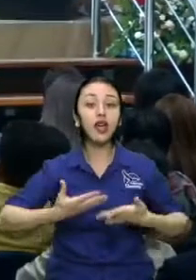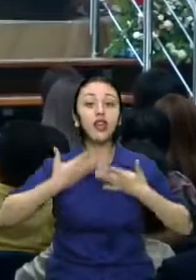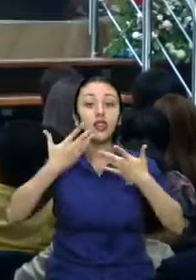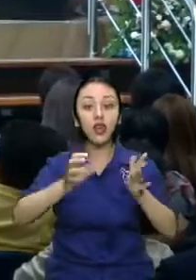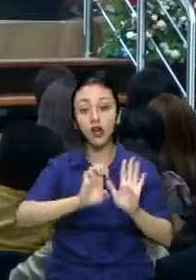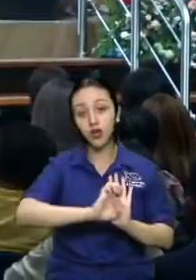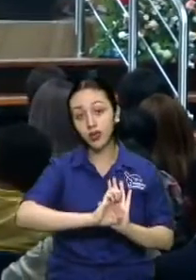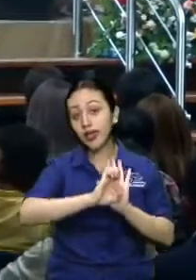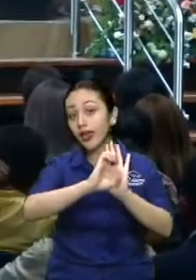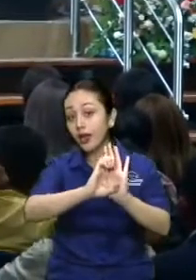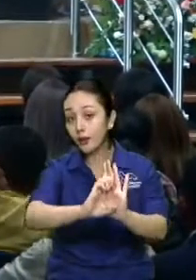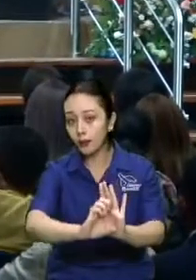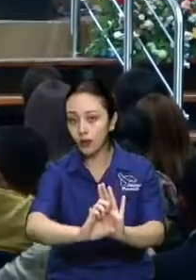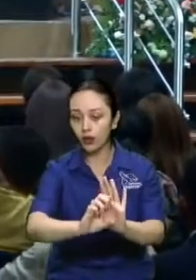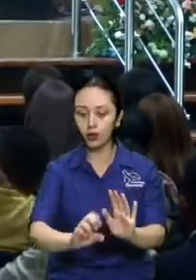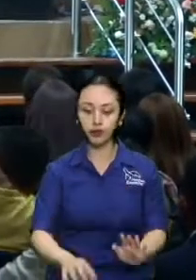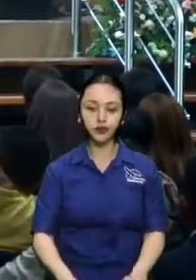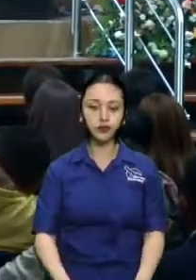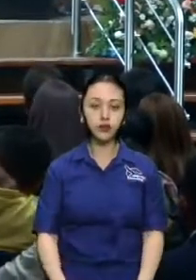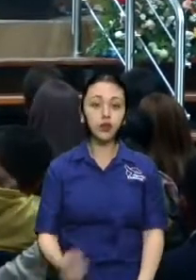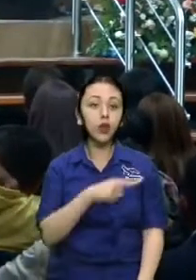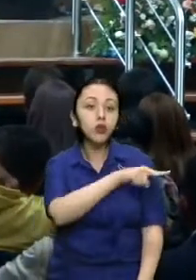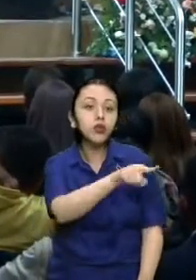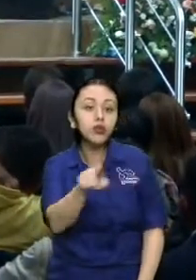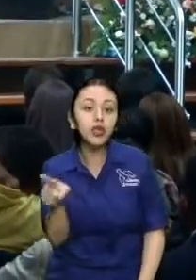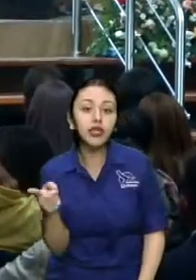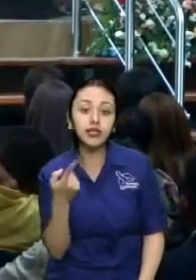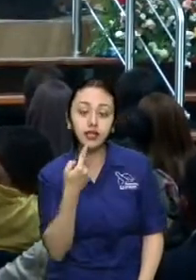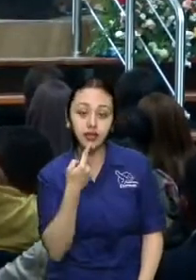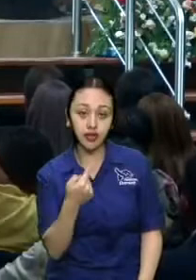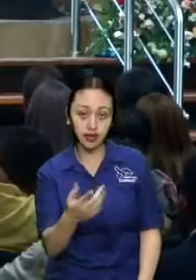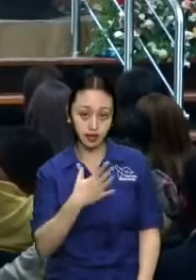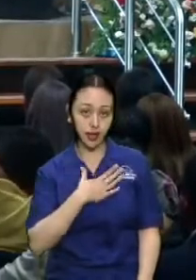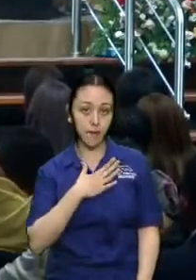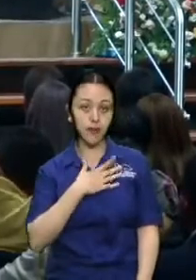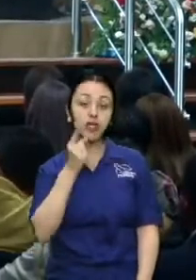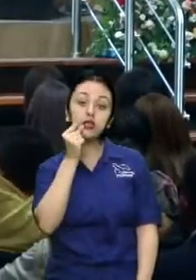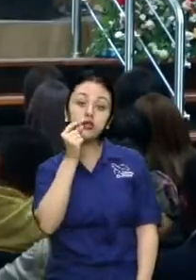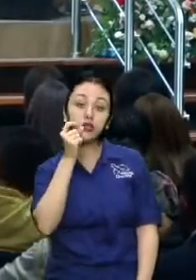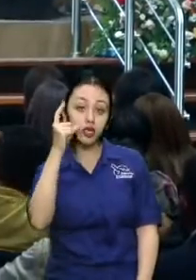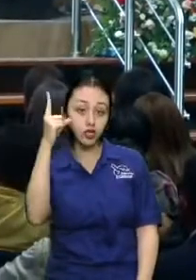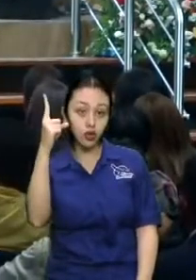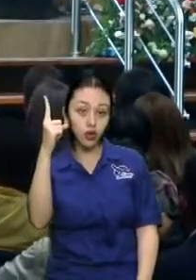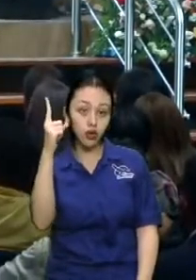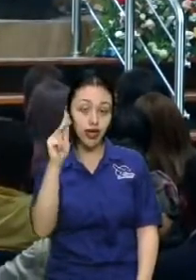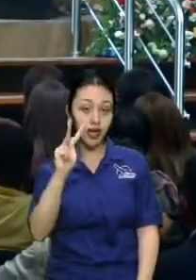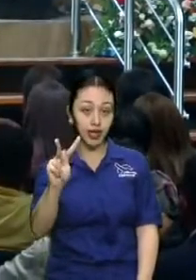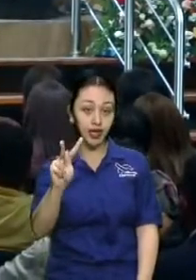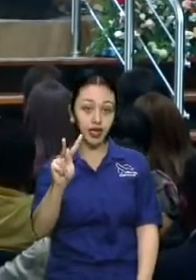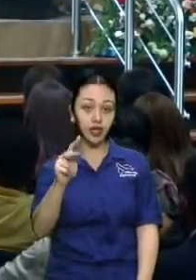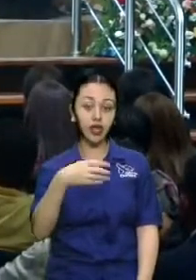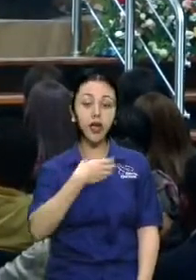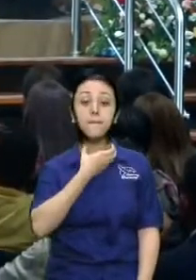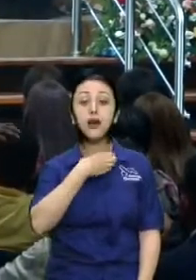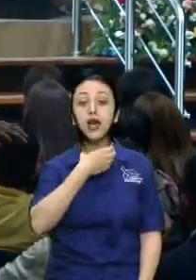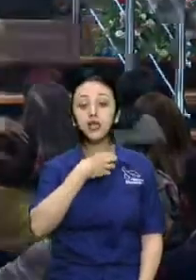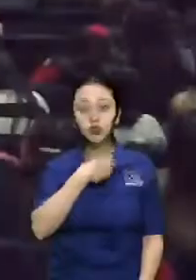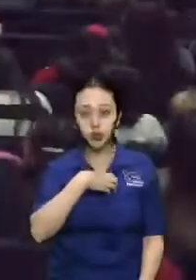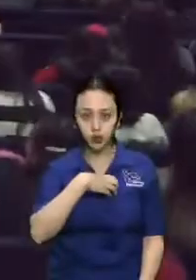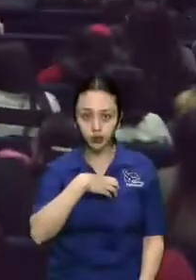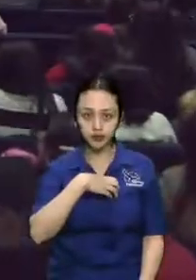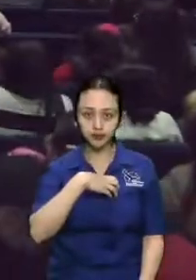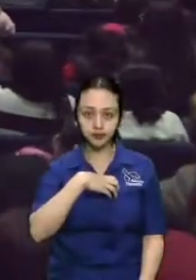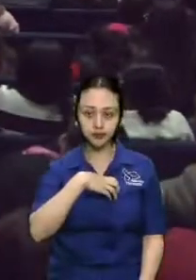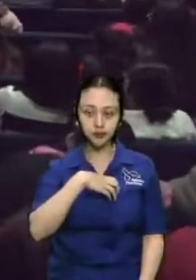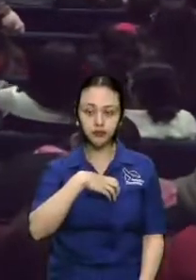Si ustedes me dicen Señor y Maestro, bueno, ustedes me dicen Maestro y Señor, y soy Señor y Maestro. Ustedes están arrevesados.